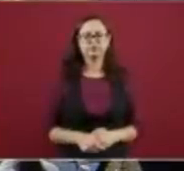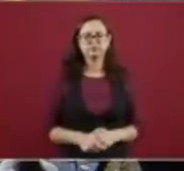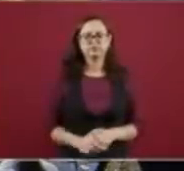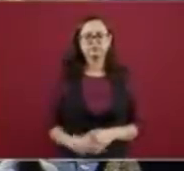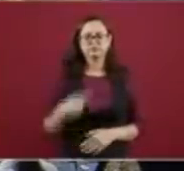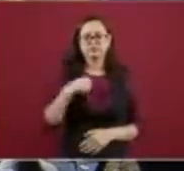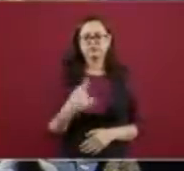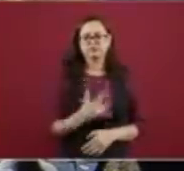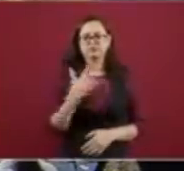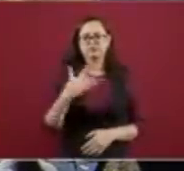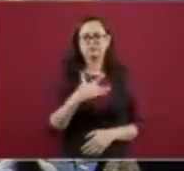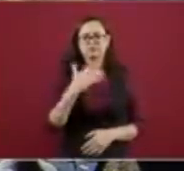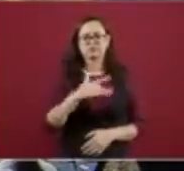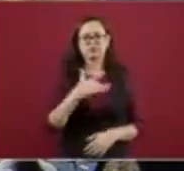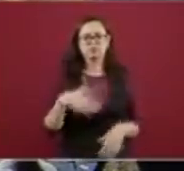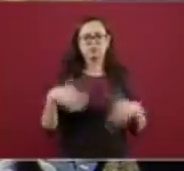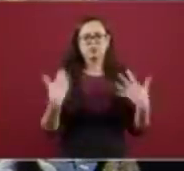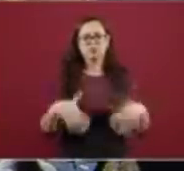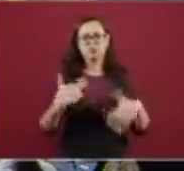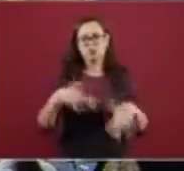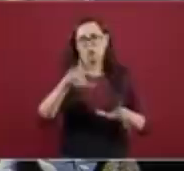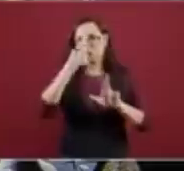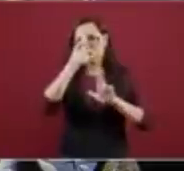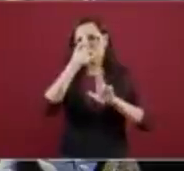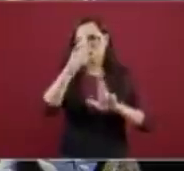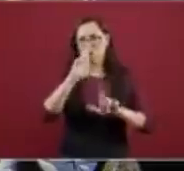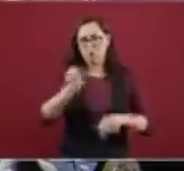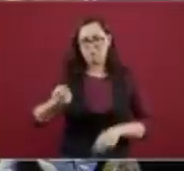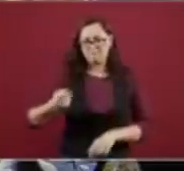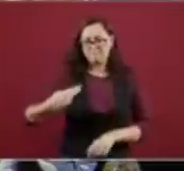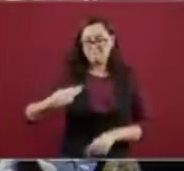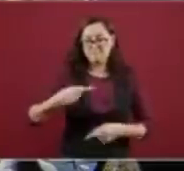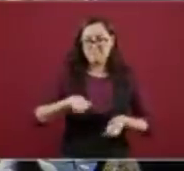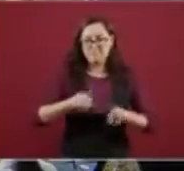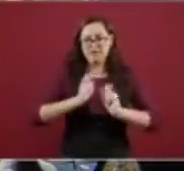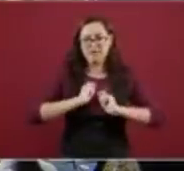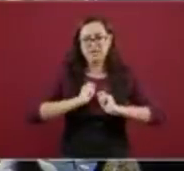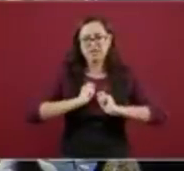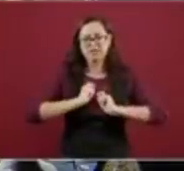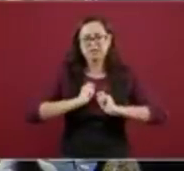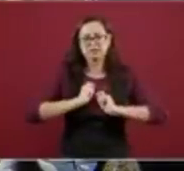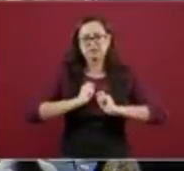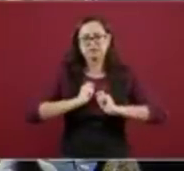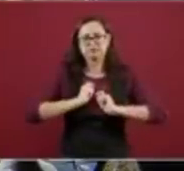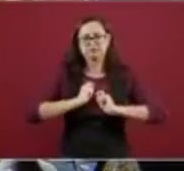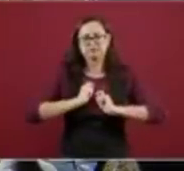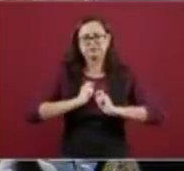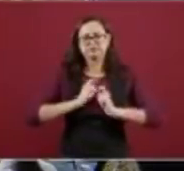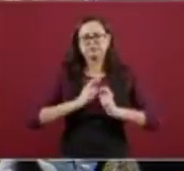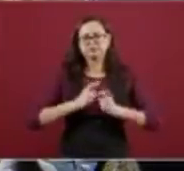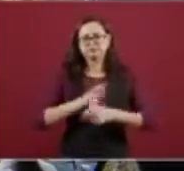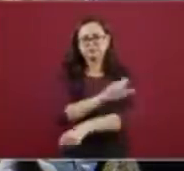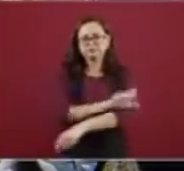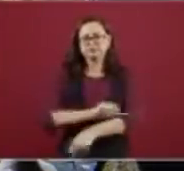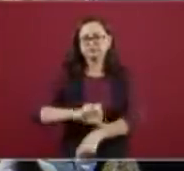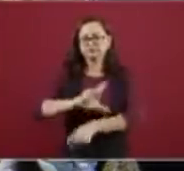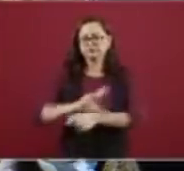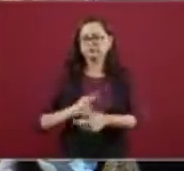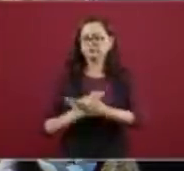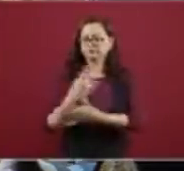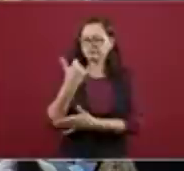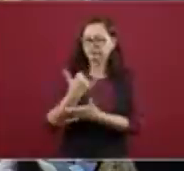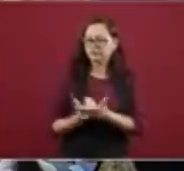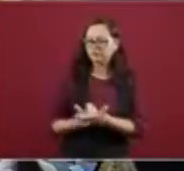poder coordinar un proyecto que Con tanto amor y con